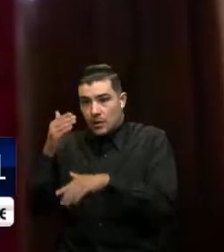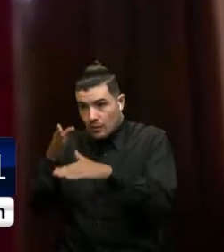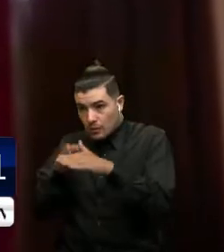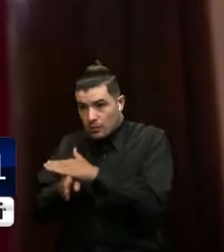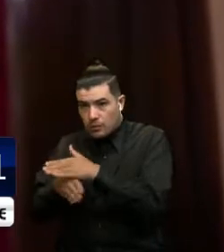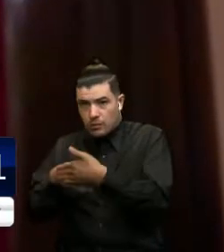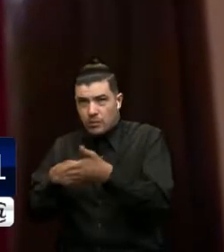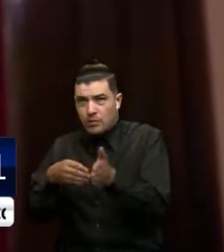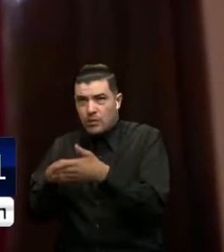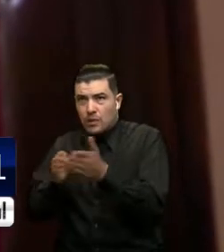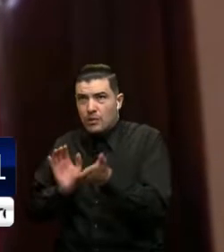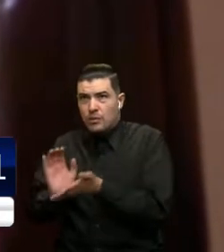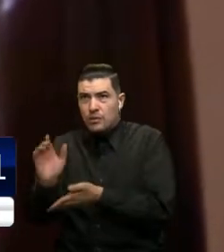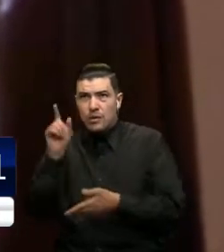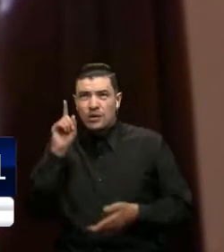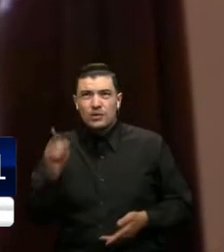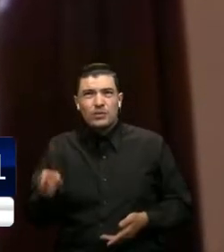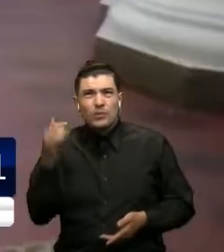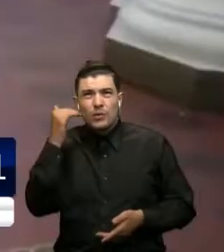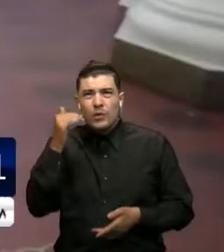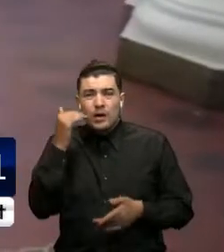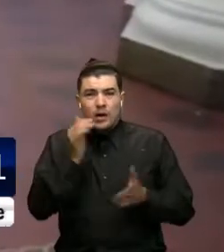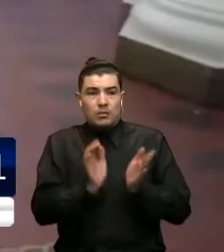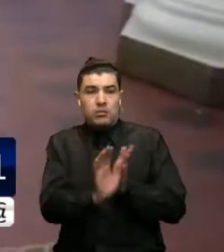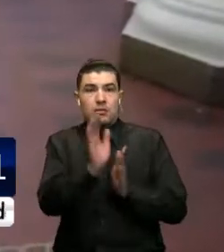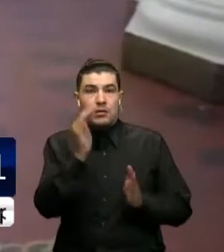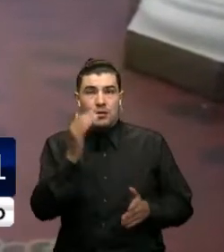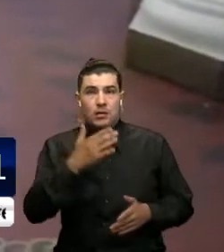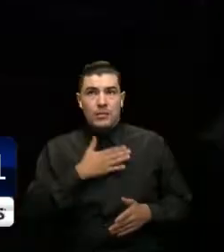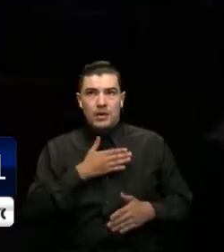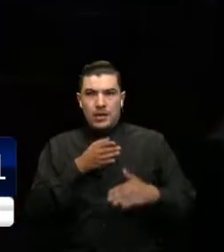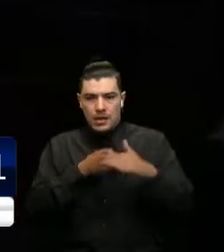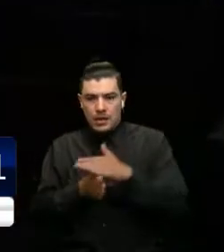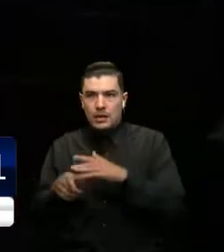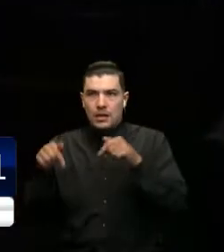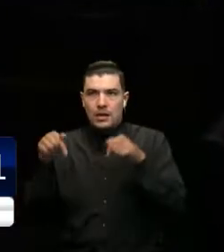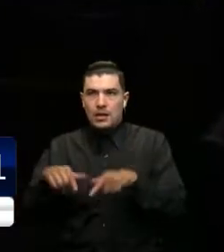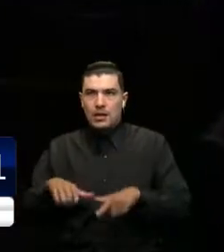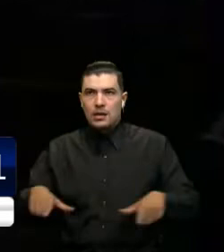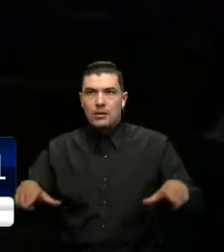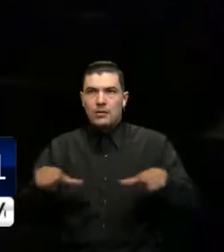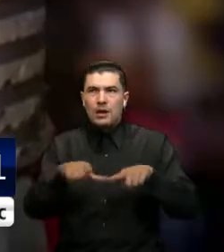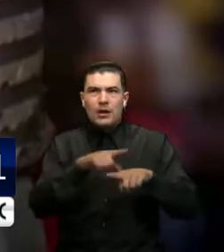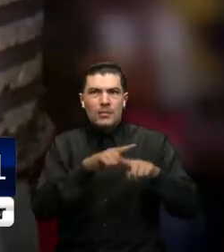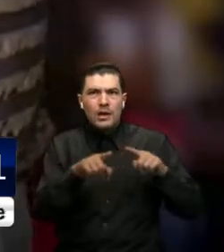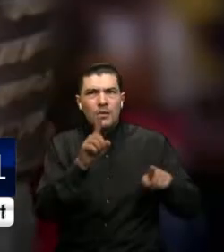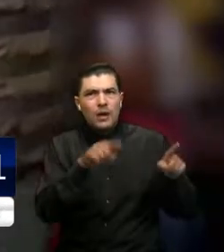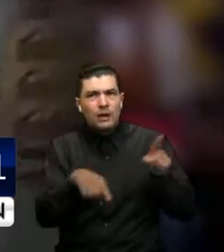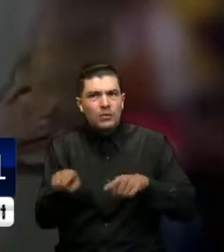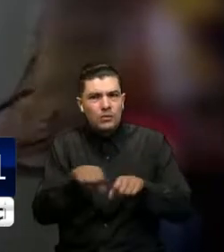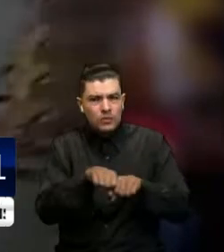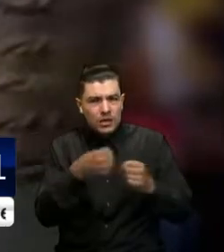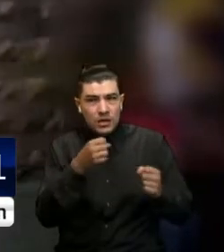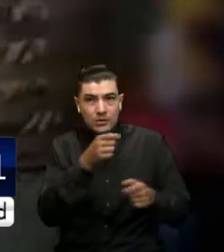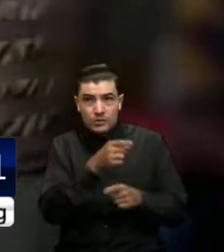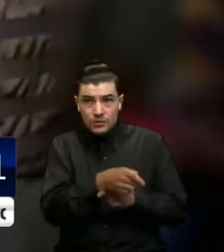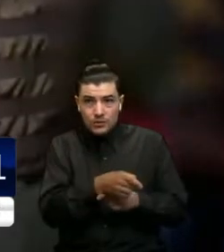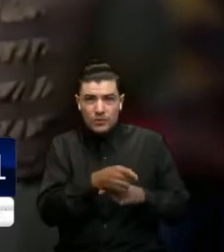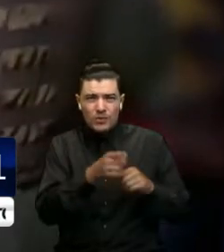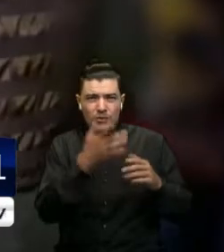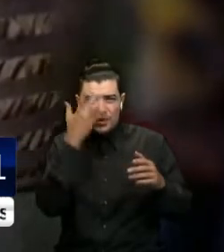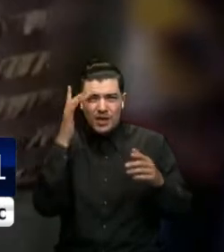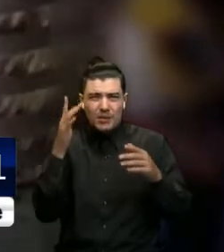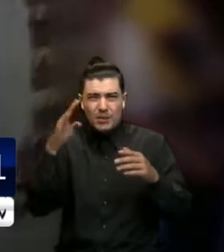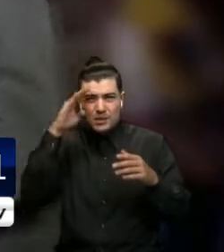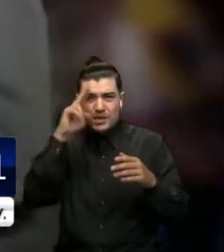fuerza empujaron a la señora empoderan a me entraron ellos acá a pesar de los daños causados por la toma de la catedral